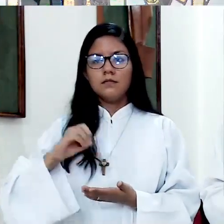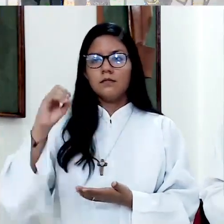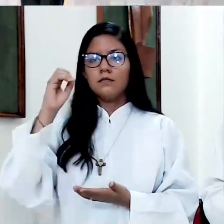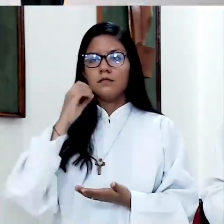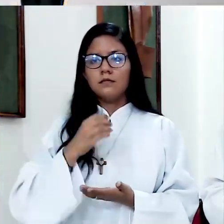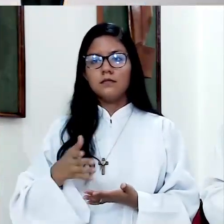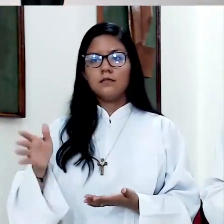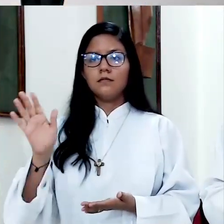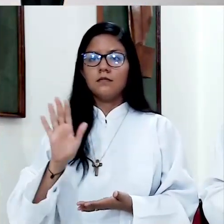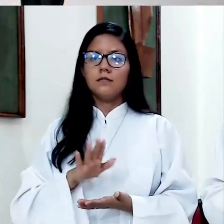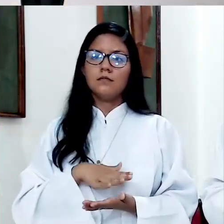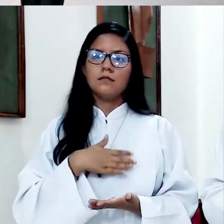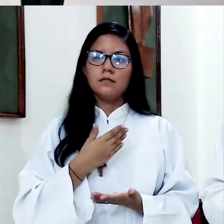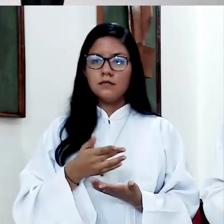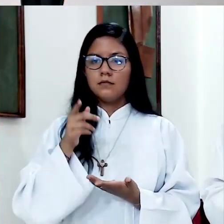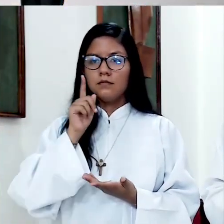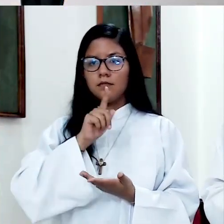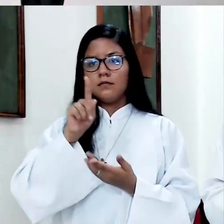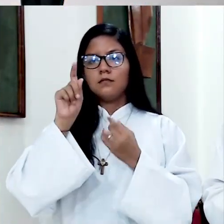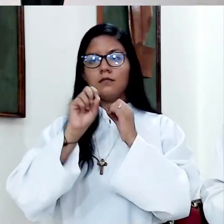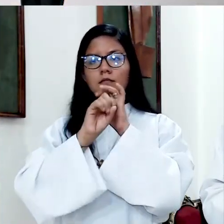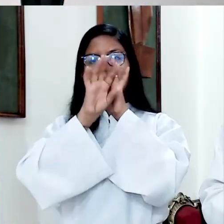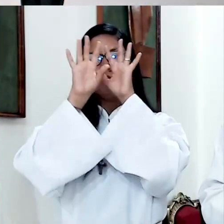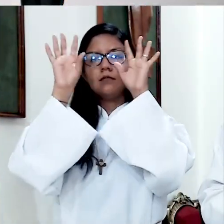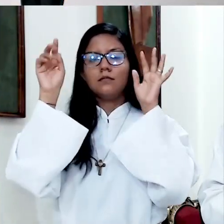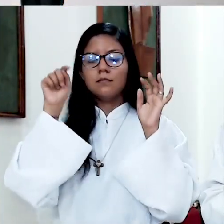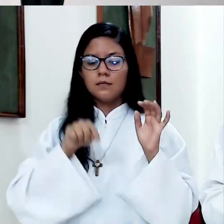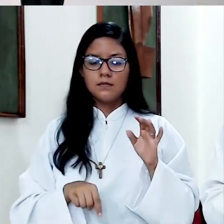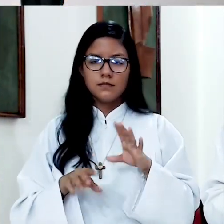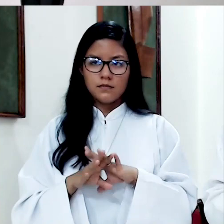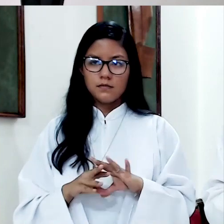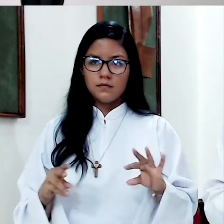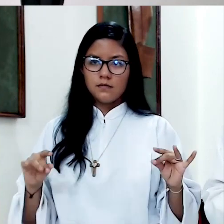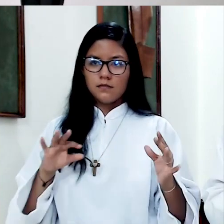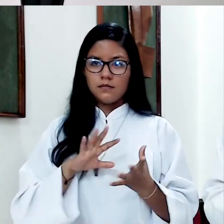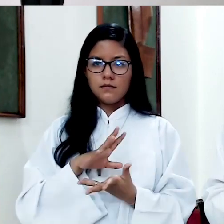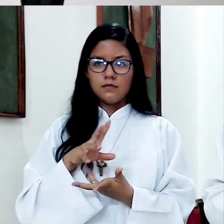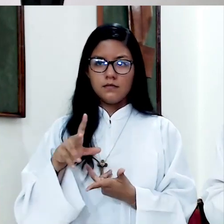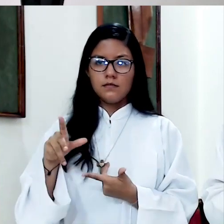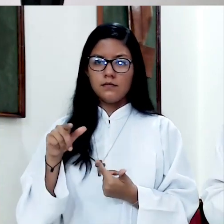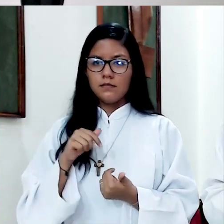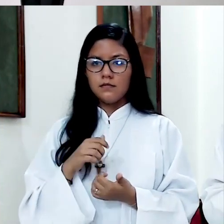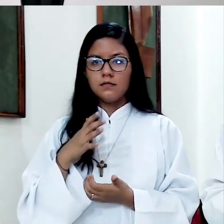Señor, el cielo y la tierra